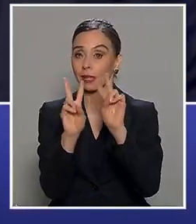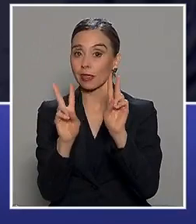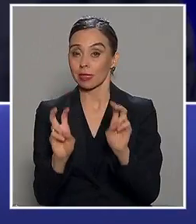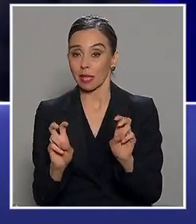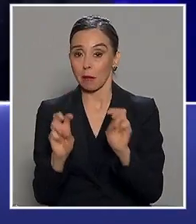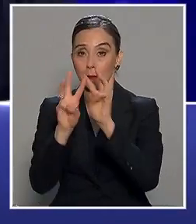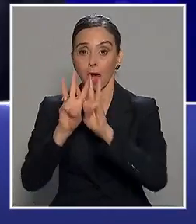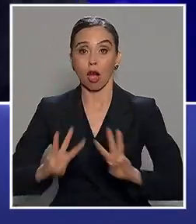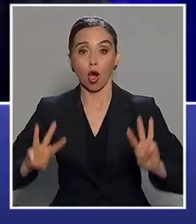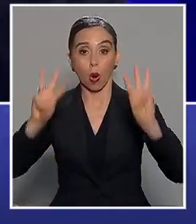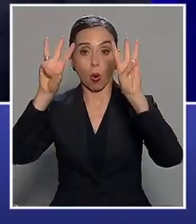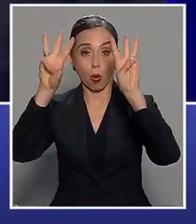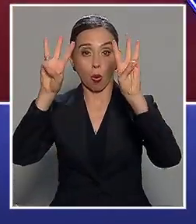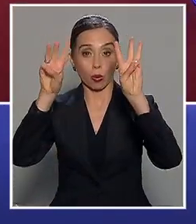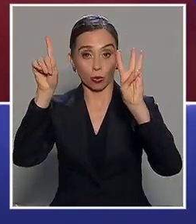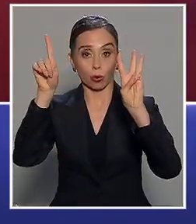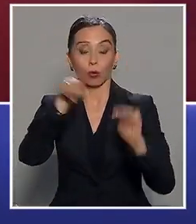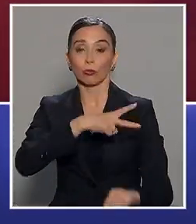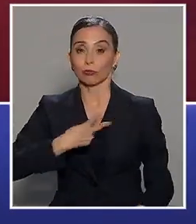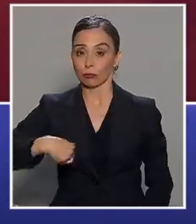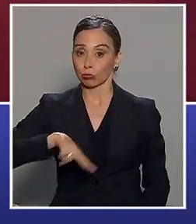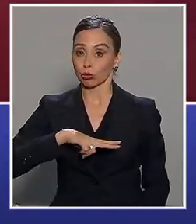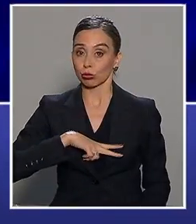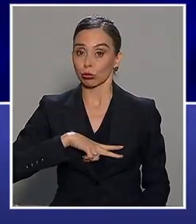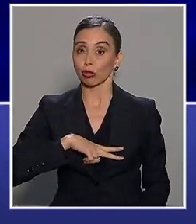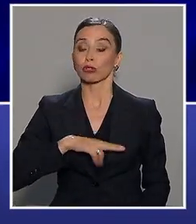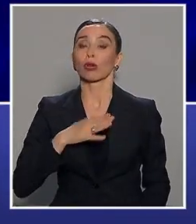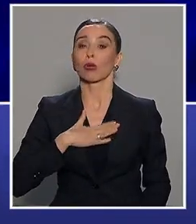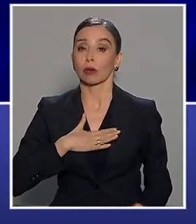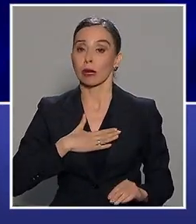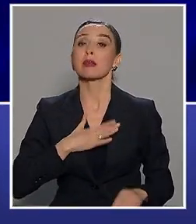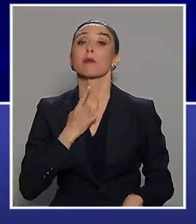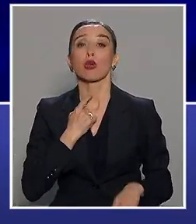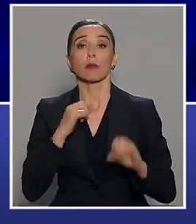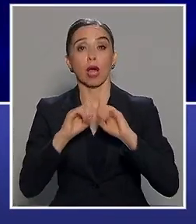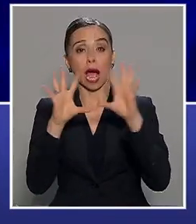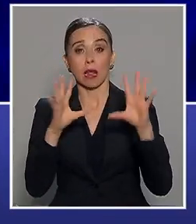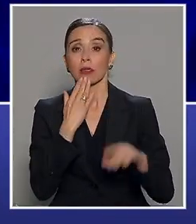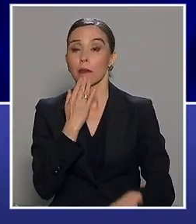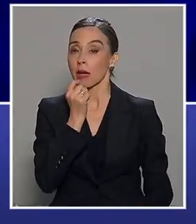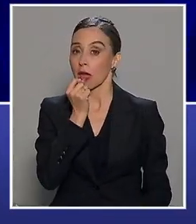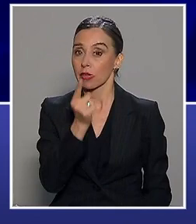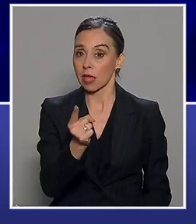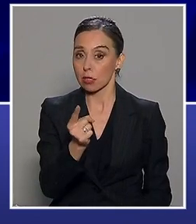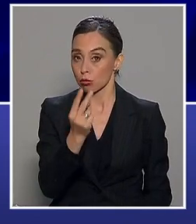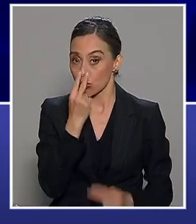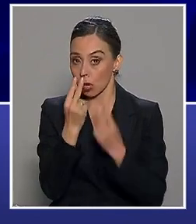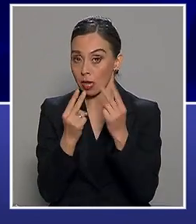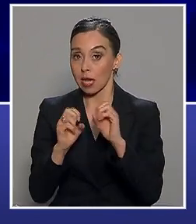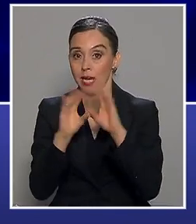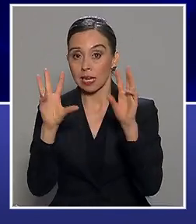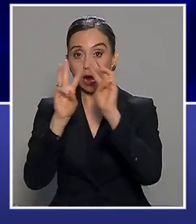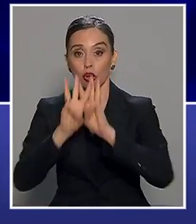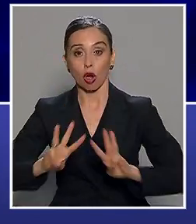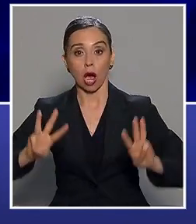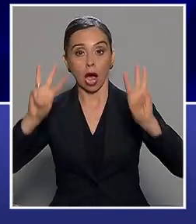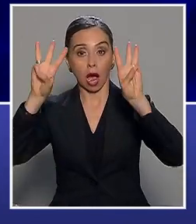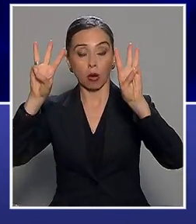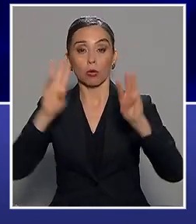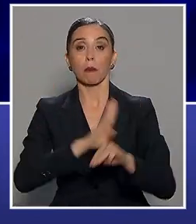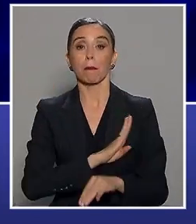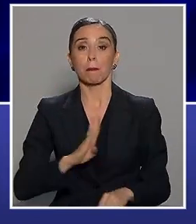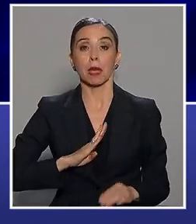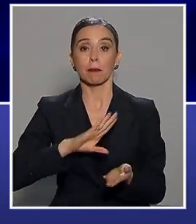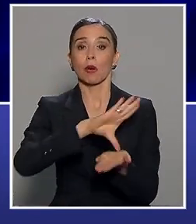las naciones unidas es algo que a nosotros nos interesa aclarar y también denunciar porque claramente las demás naciones unidas están integradas